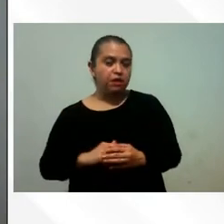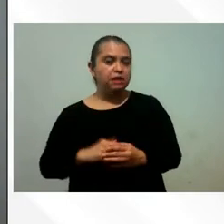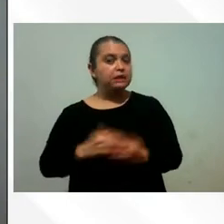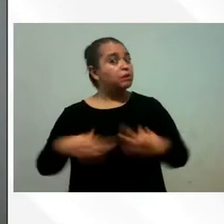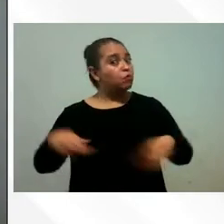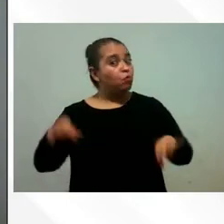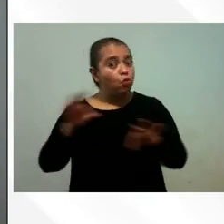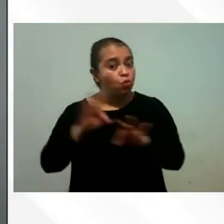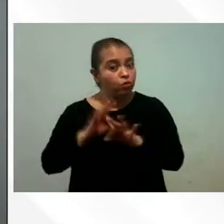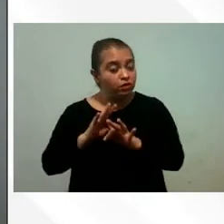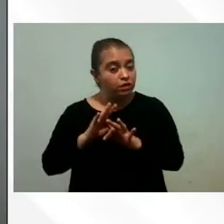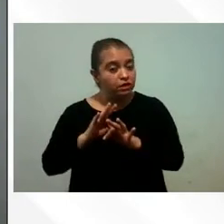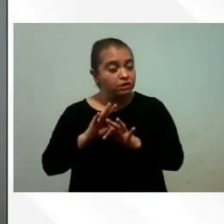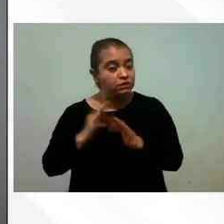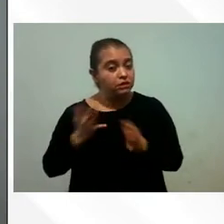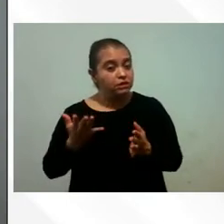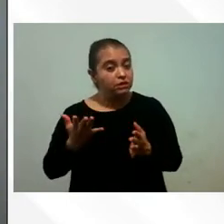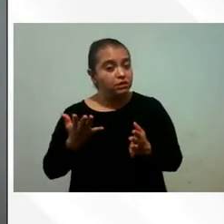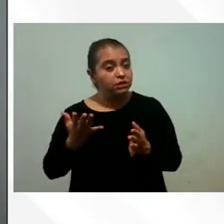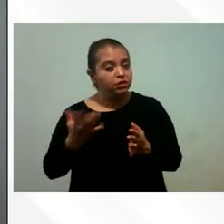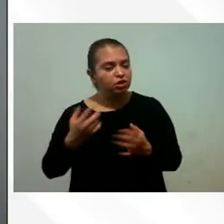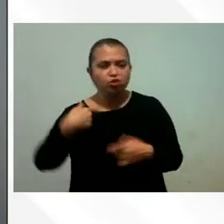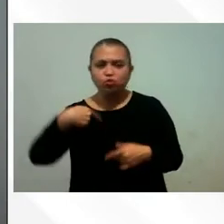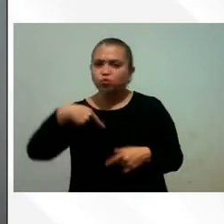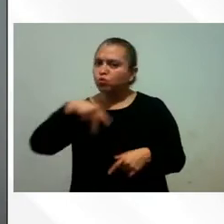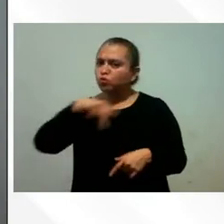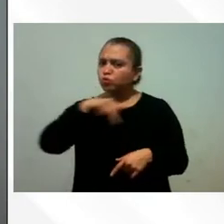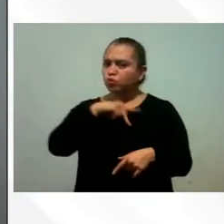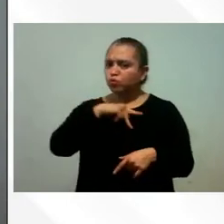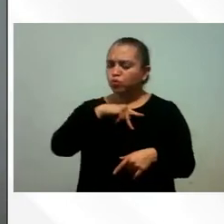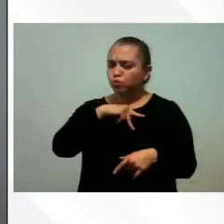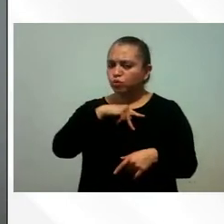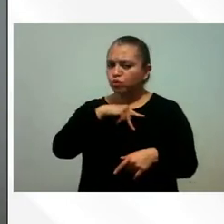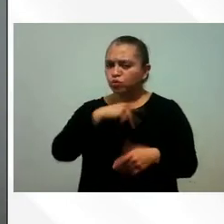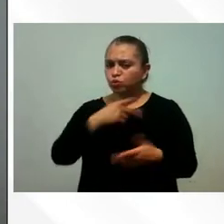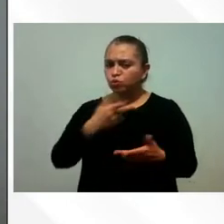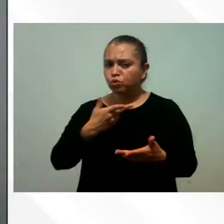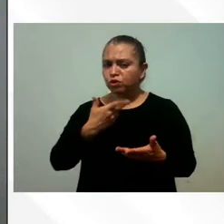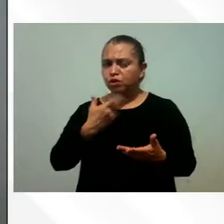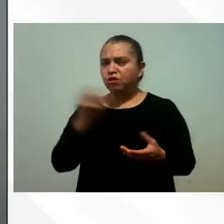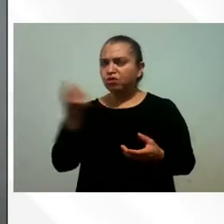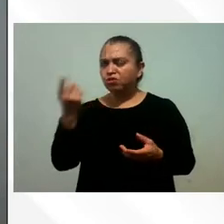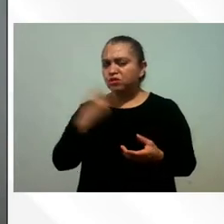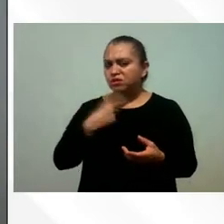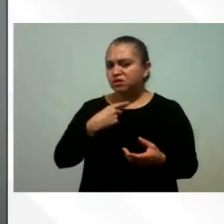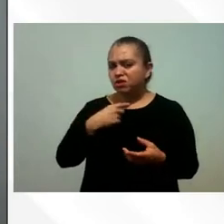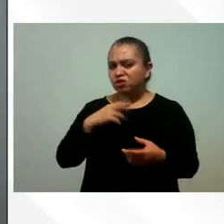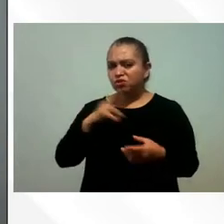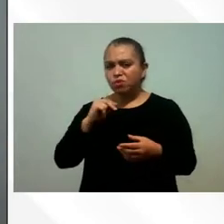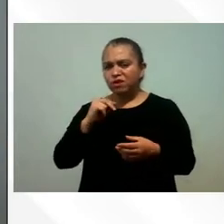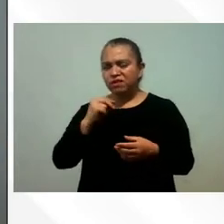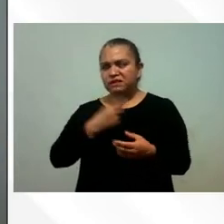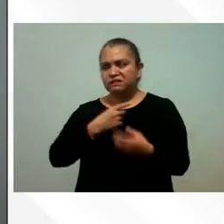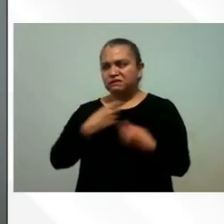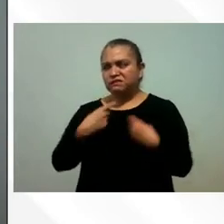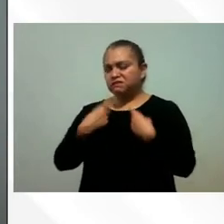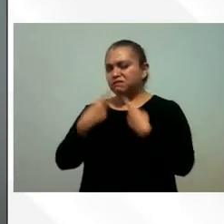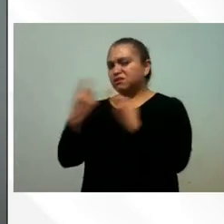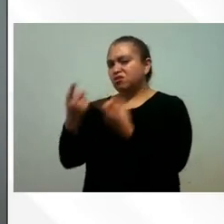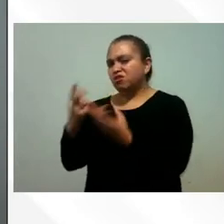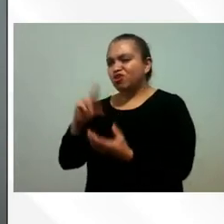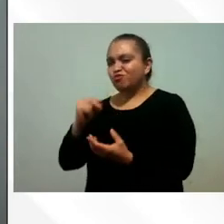justamente el modelaje, que nosotros, ¿no? Por ahí en uno de los comentarios decían, nadie puede dar lo que no tiene. Y